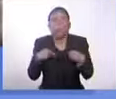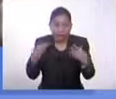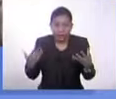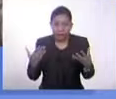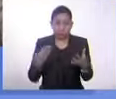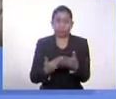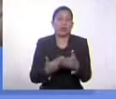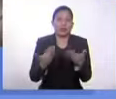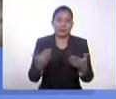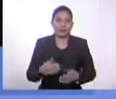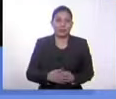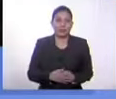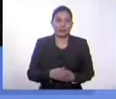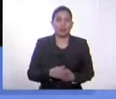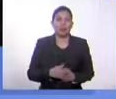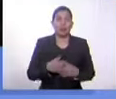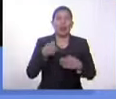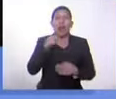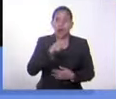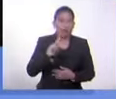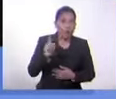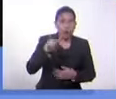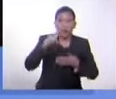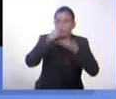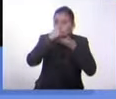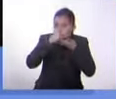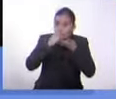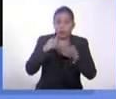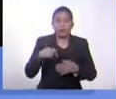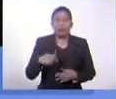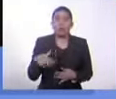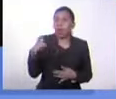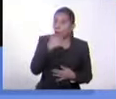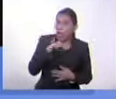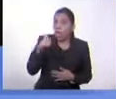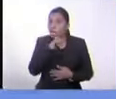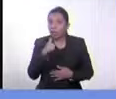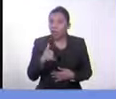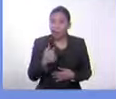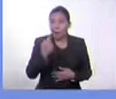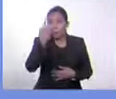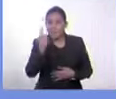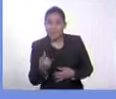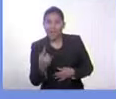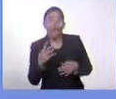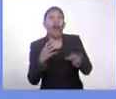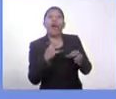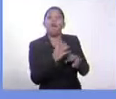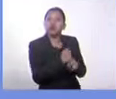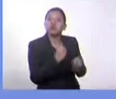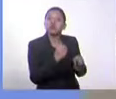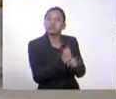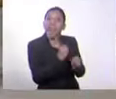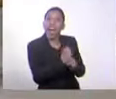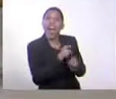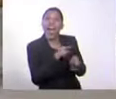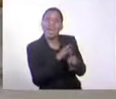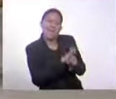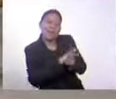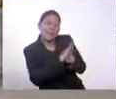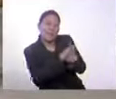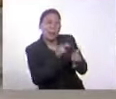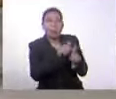estamos hablando del abuso del alcohol o drogas, porque muchas personas se pueden valer de esto para abusar. Para abusar, y eso,